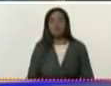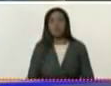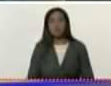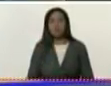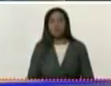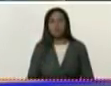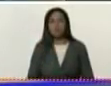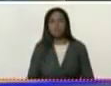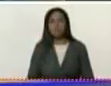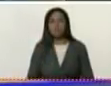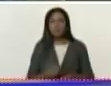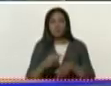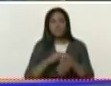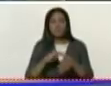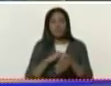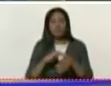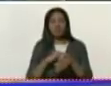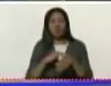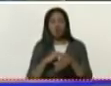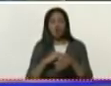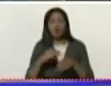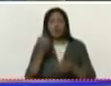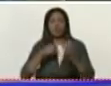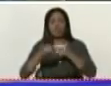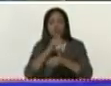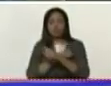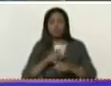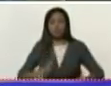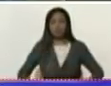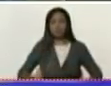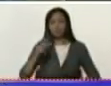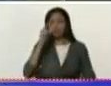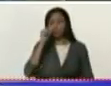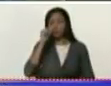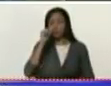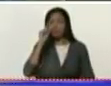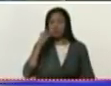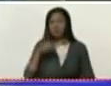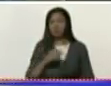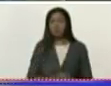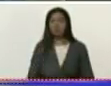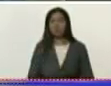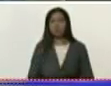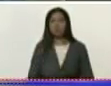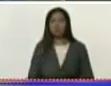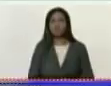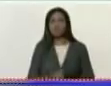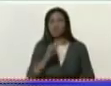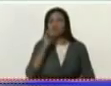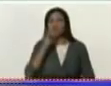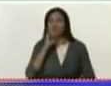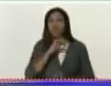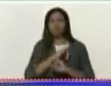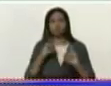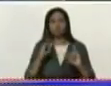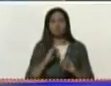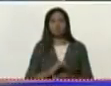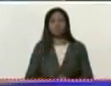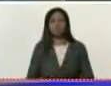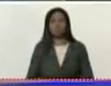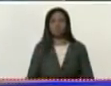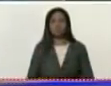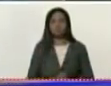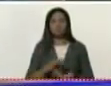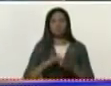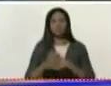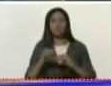Ya el ministro del Poder Popular para la Defensa, el comandante estratégico operacional y la Fuerza Armada ha informado. Y